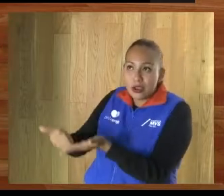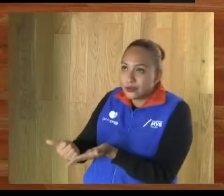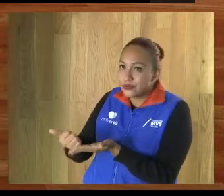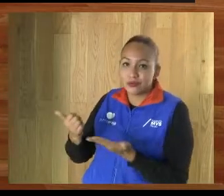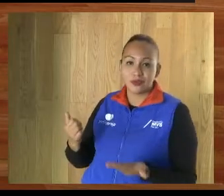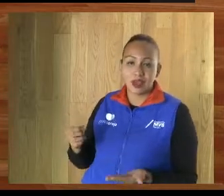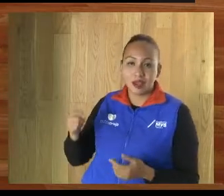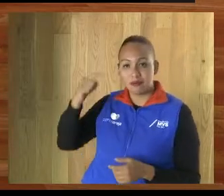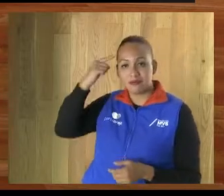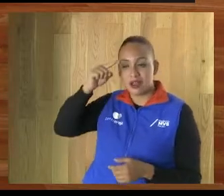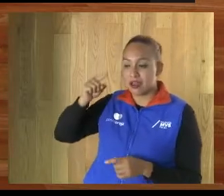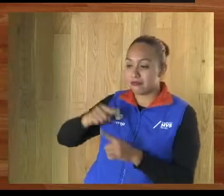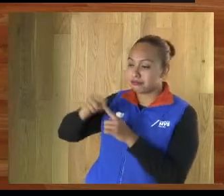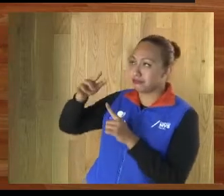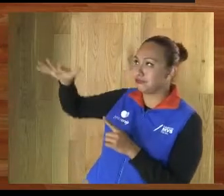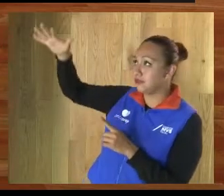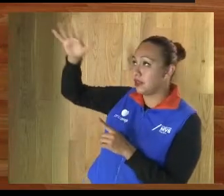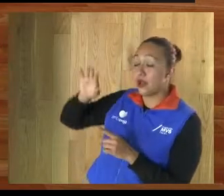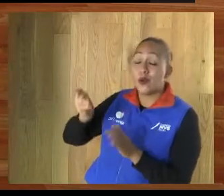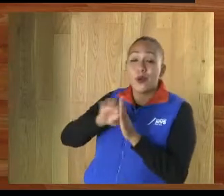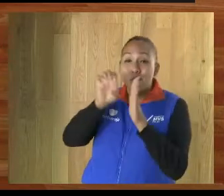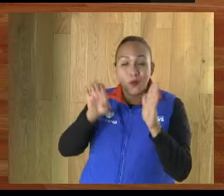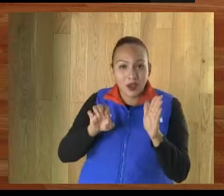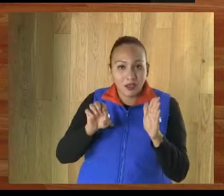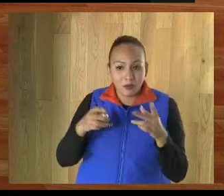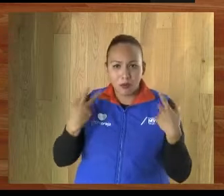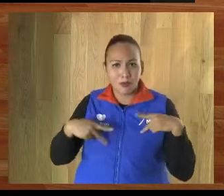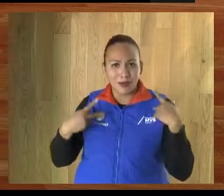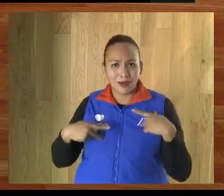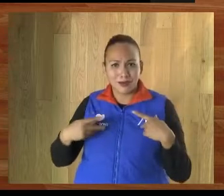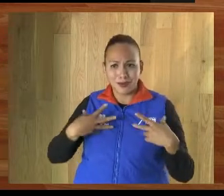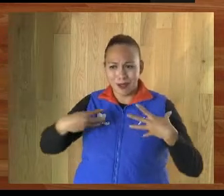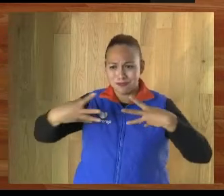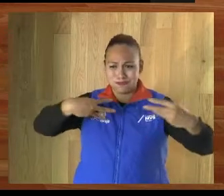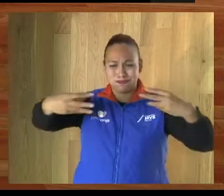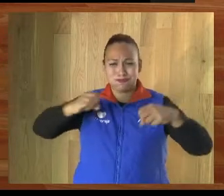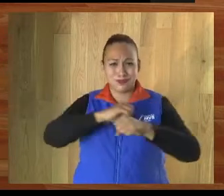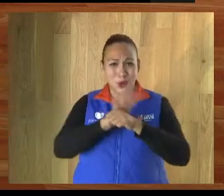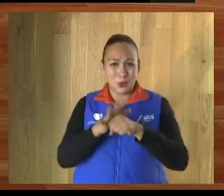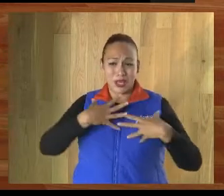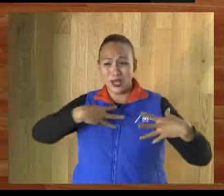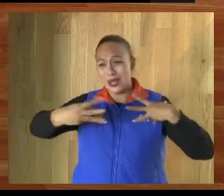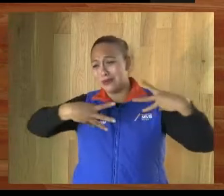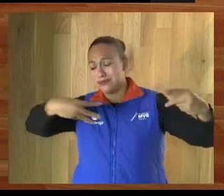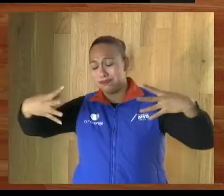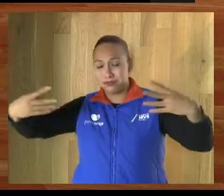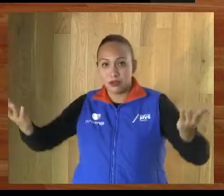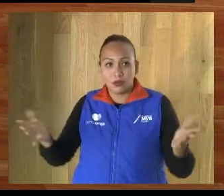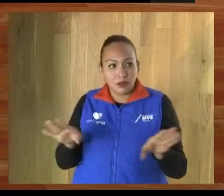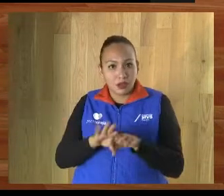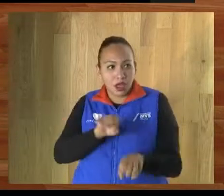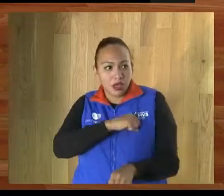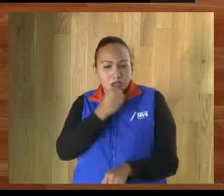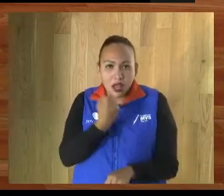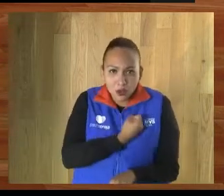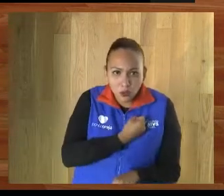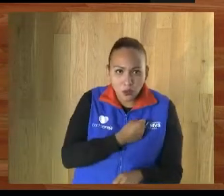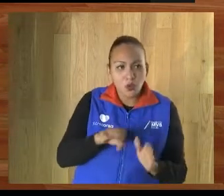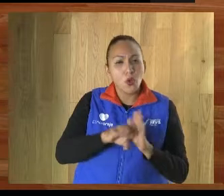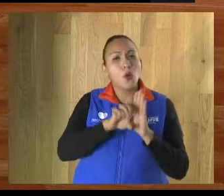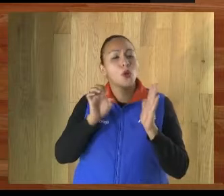contagiado muchísimas personas de la COVID de una forma muy acelerada. Temas como el bienestar animal cada